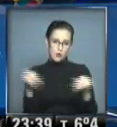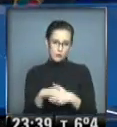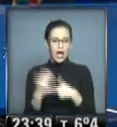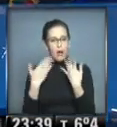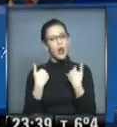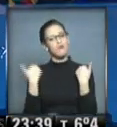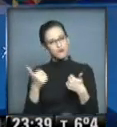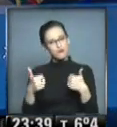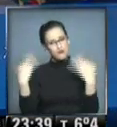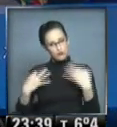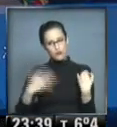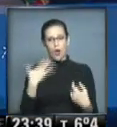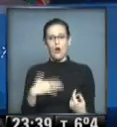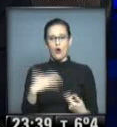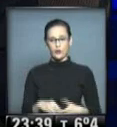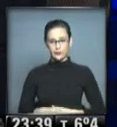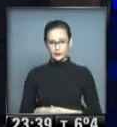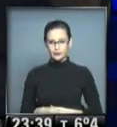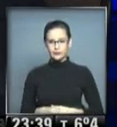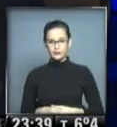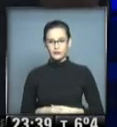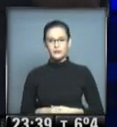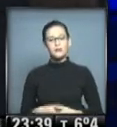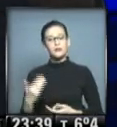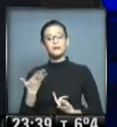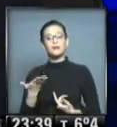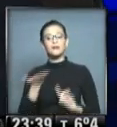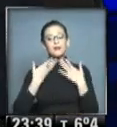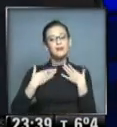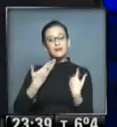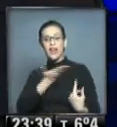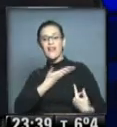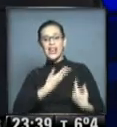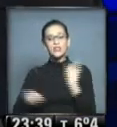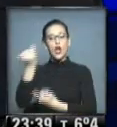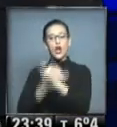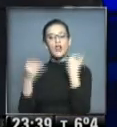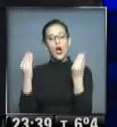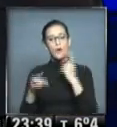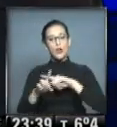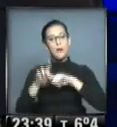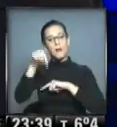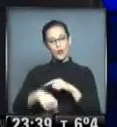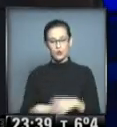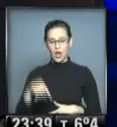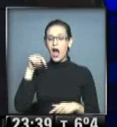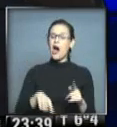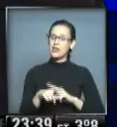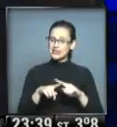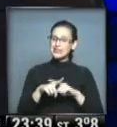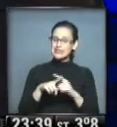placer tenerte acá, de verdad. Muchas gracias. Félix, sí, señor. Contanos por favor cómo está la temperatura afuera. La temperatura